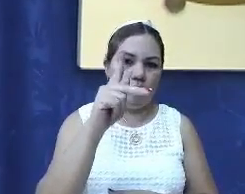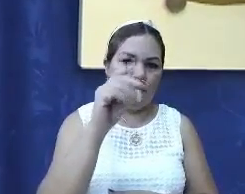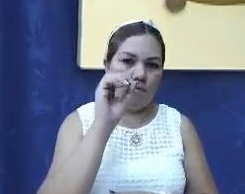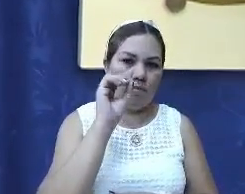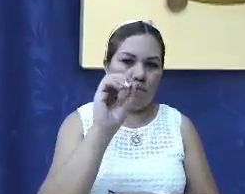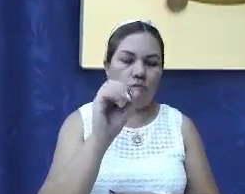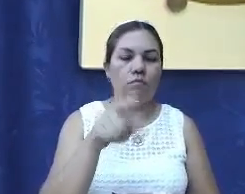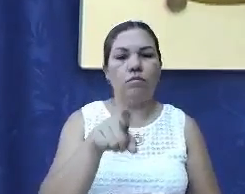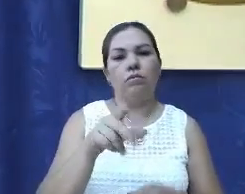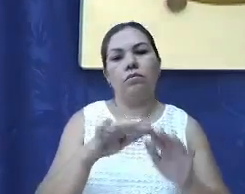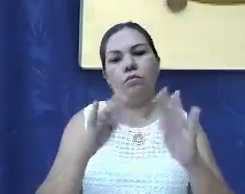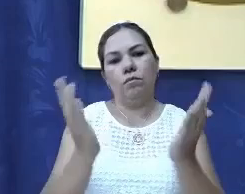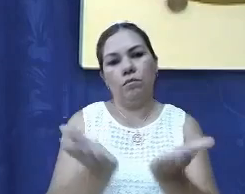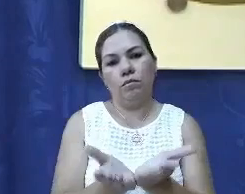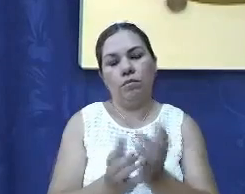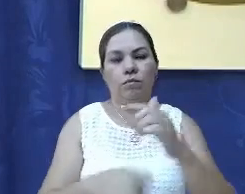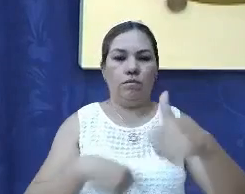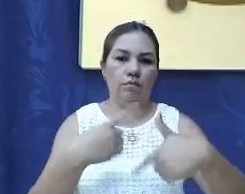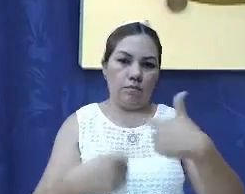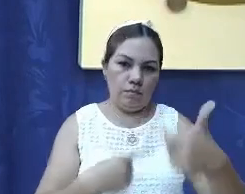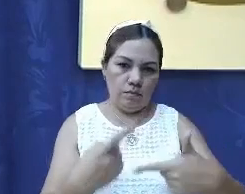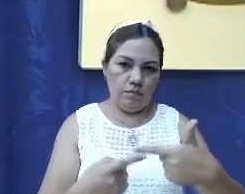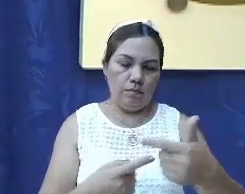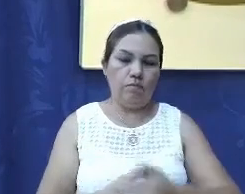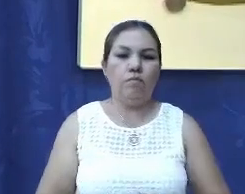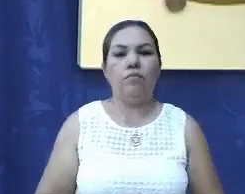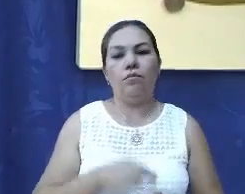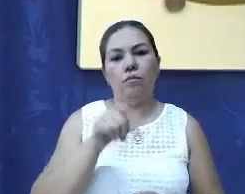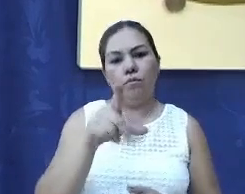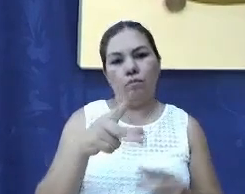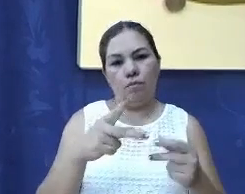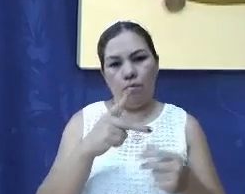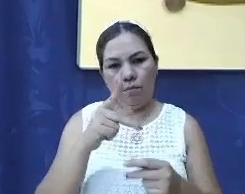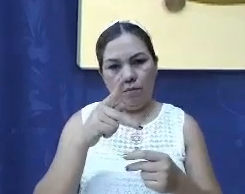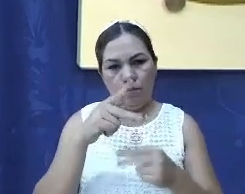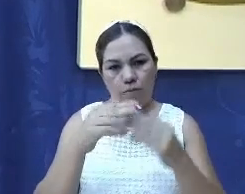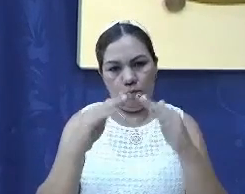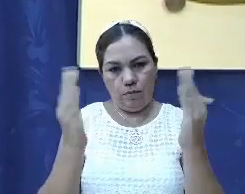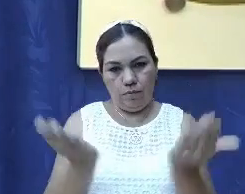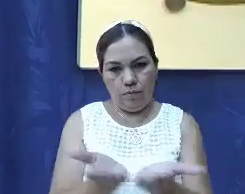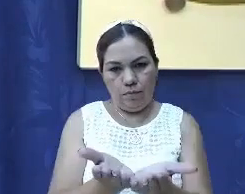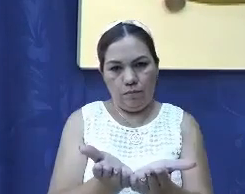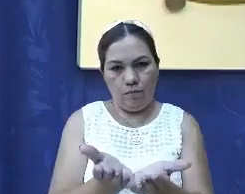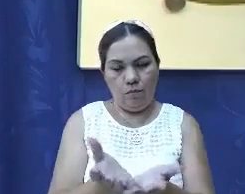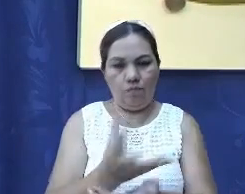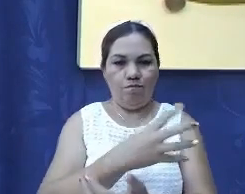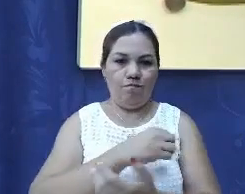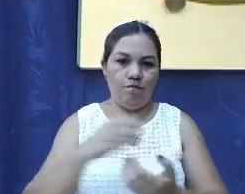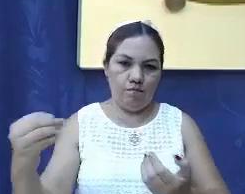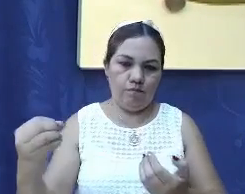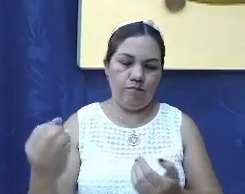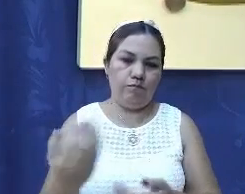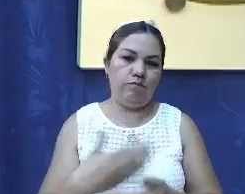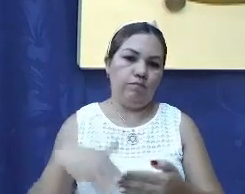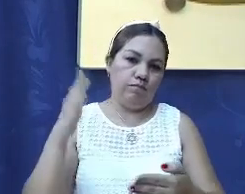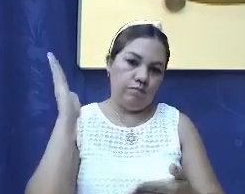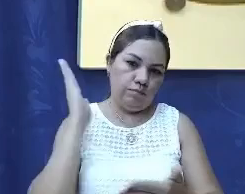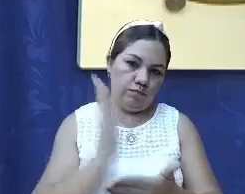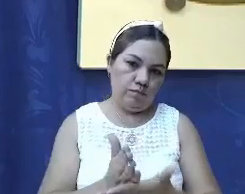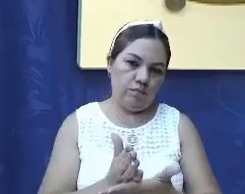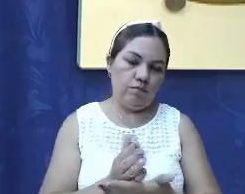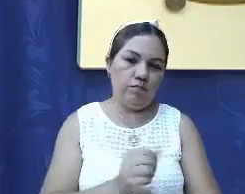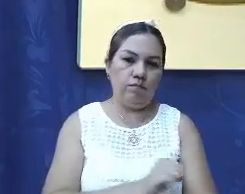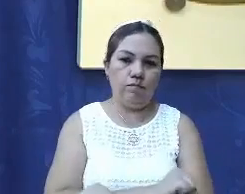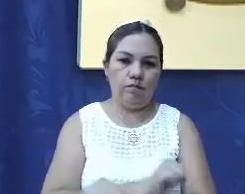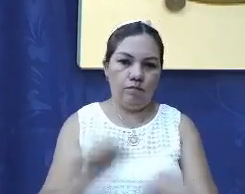produzca, Padre, cambios. Tu palabra, Padre, arranque, derribe y destruya todo lo que